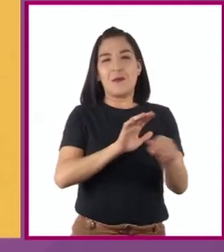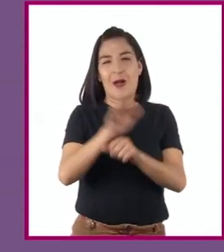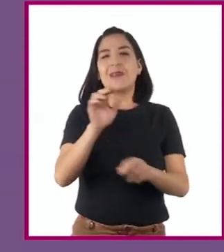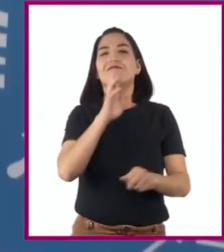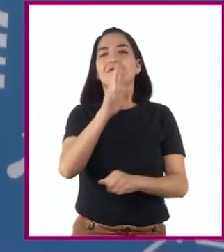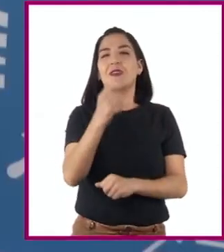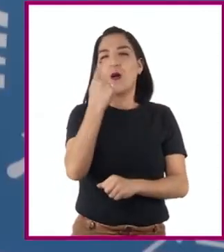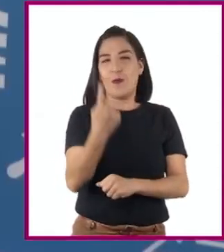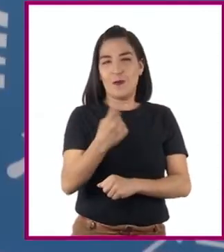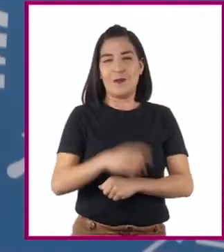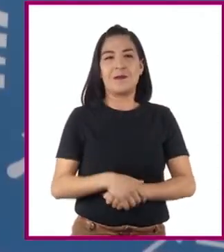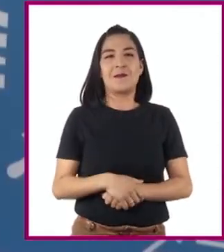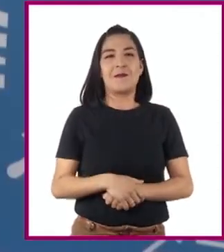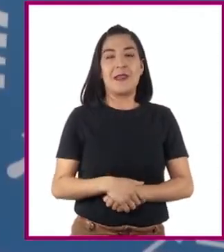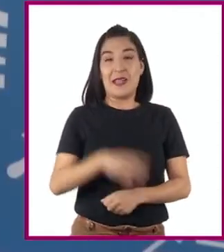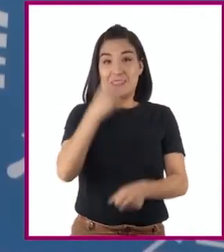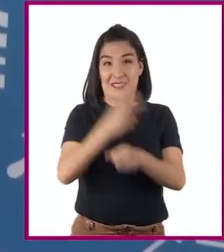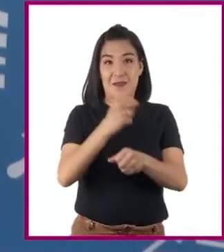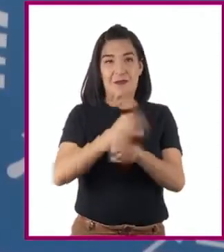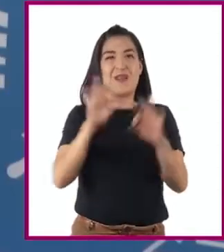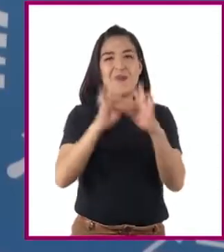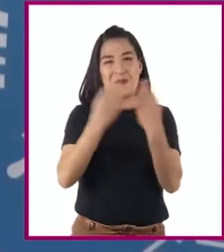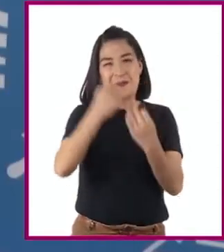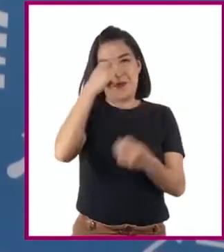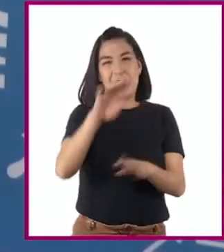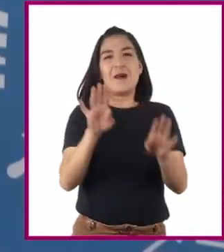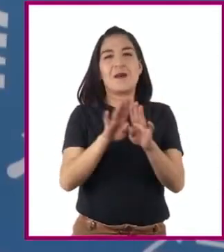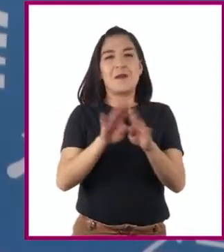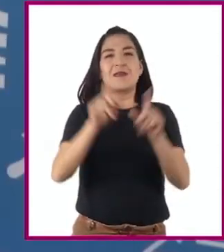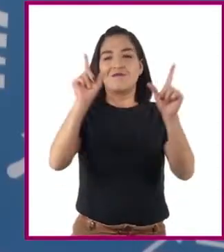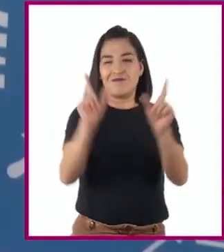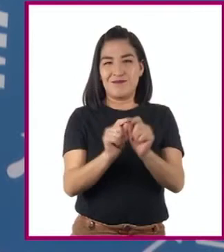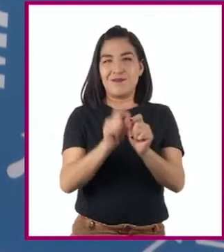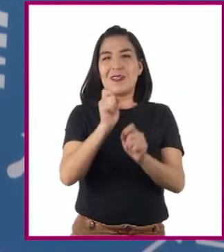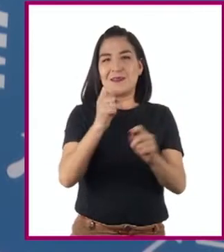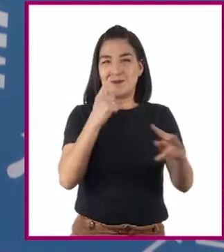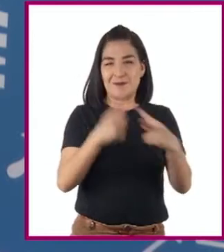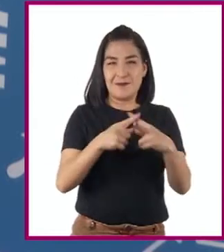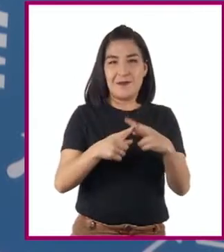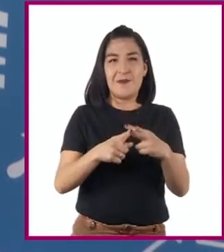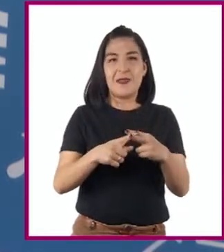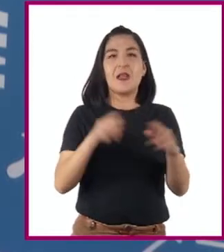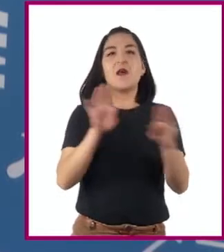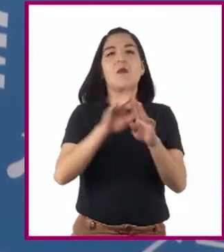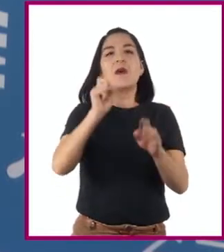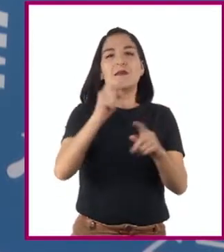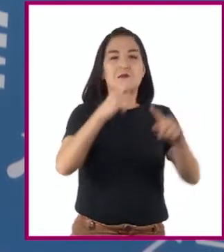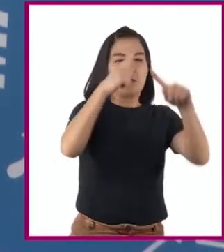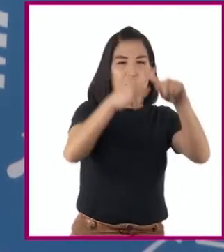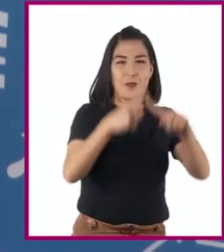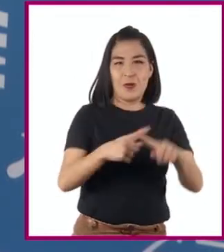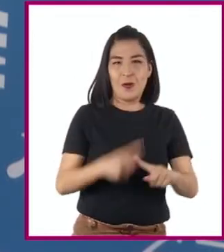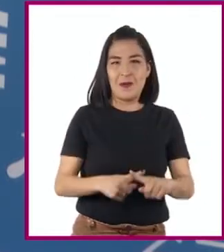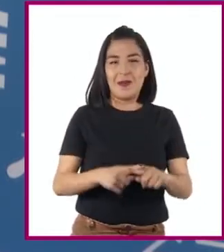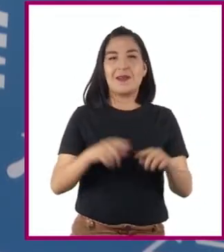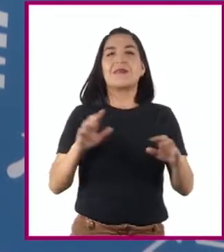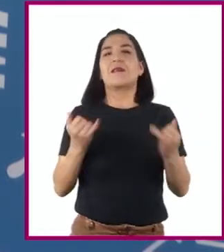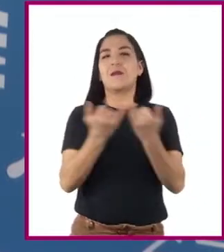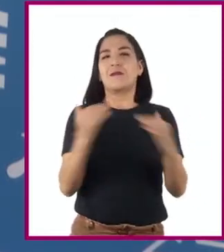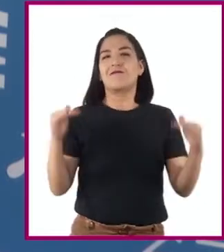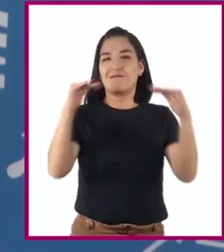1. La segunda forma para reducir términos semejantes se debe a la propiedad multiplicativa de la